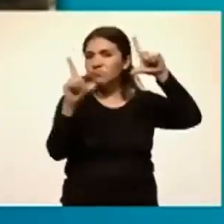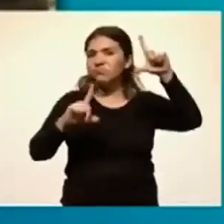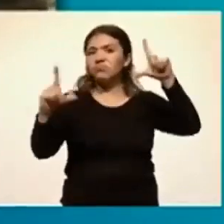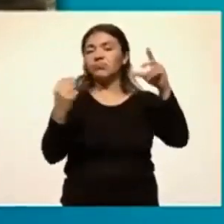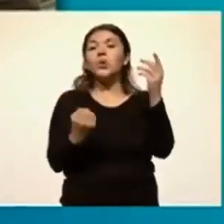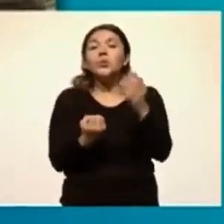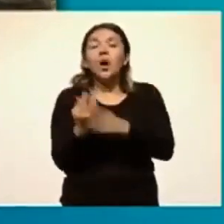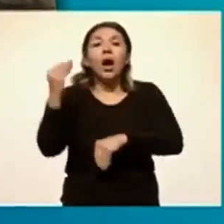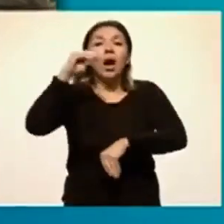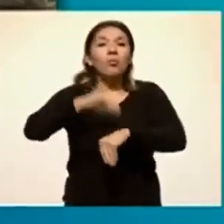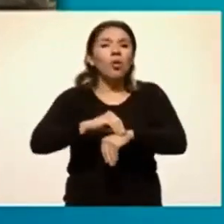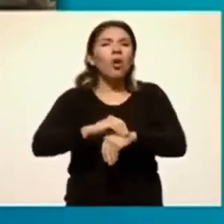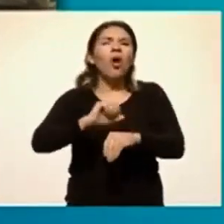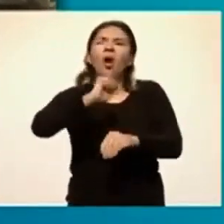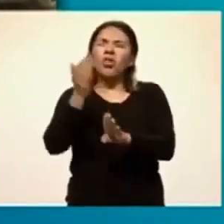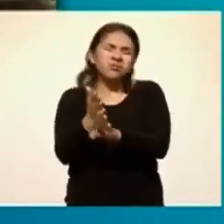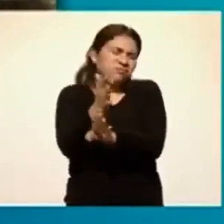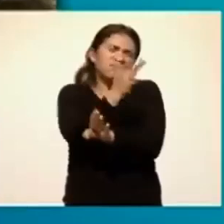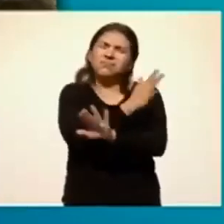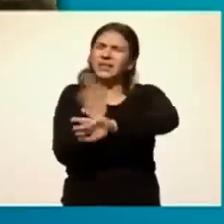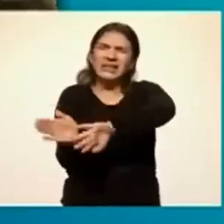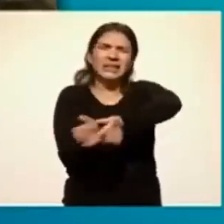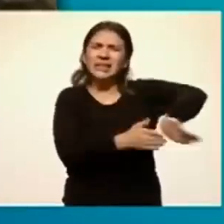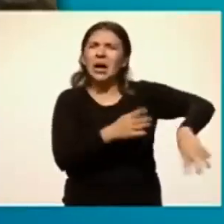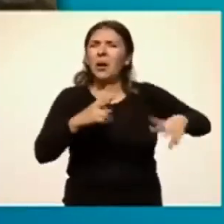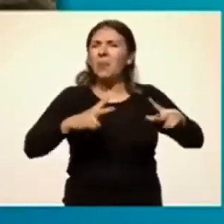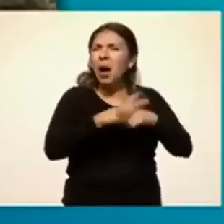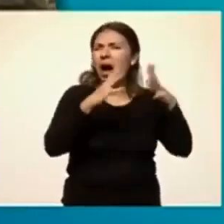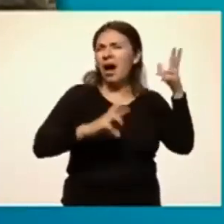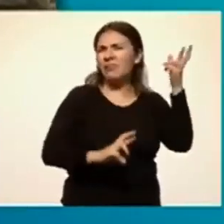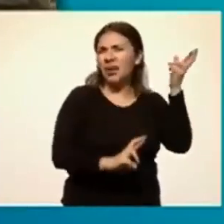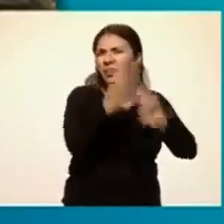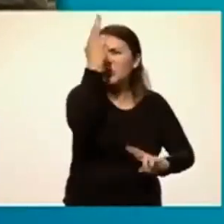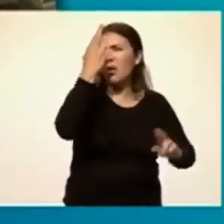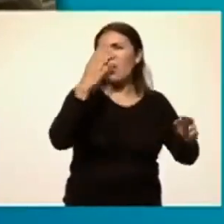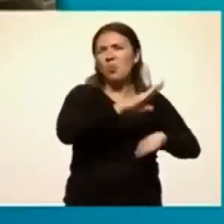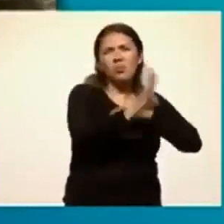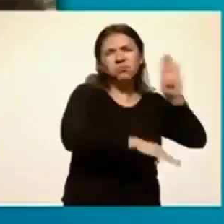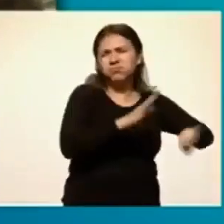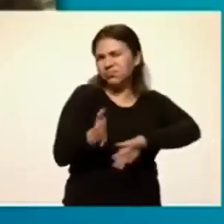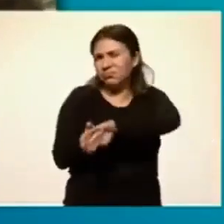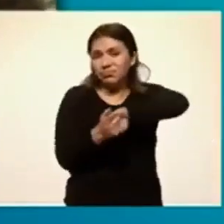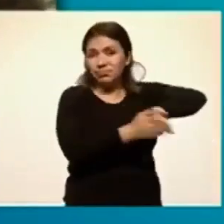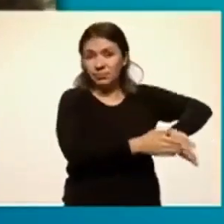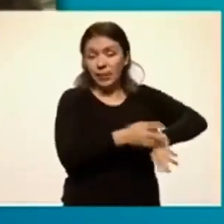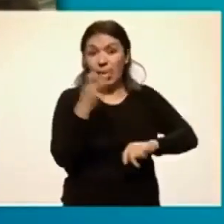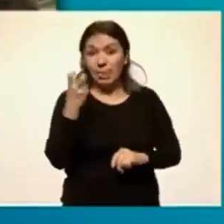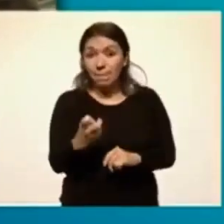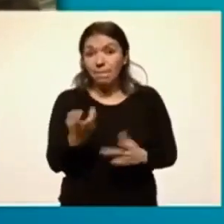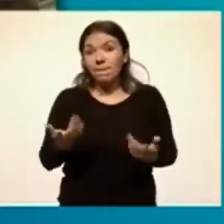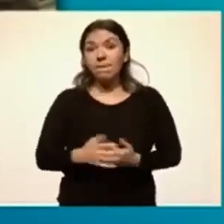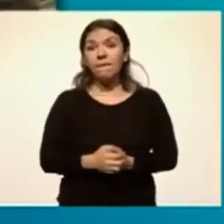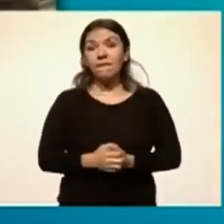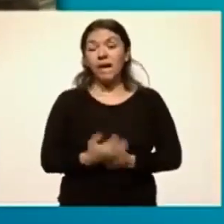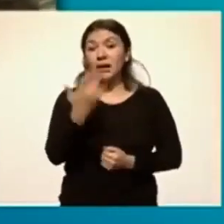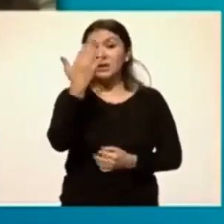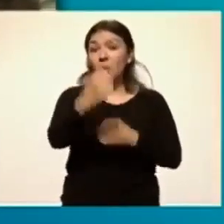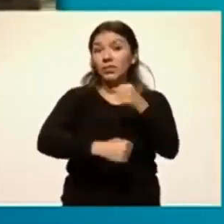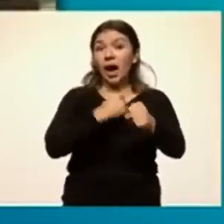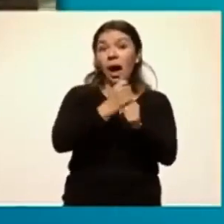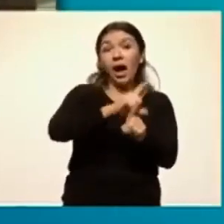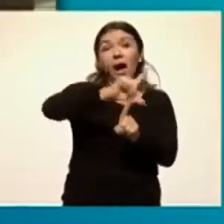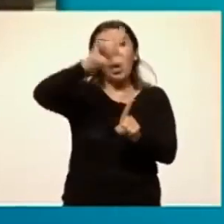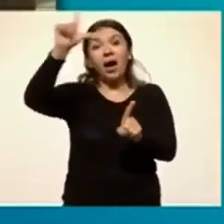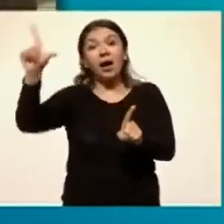nacía, dejando atrás todos los trancazos de una revolución, de una cantidad de muertes brutales, ¿no? 50 años